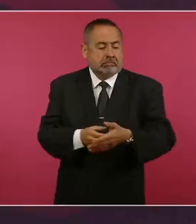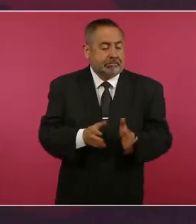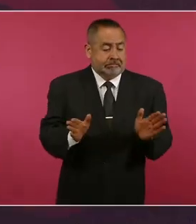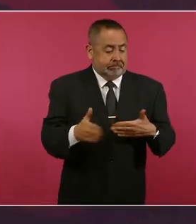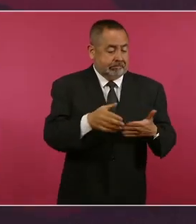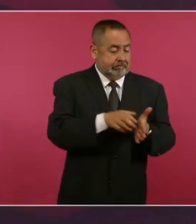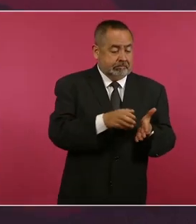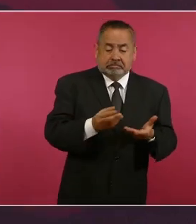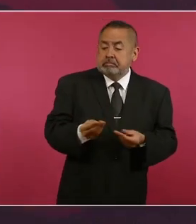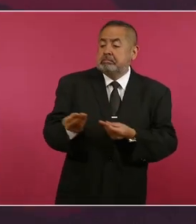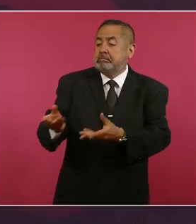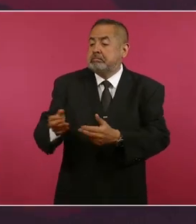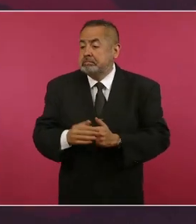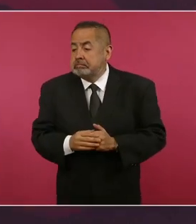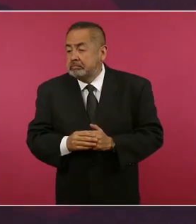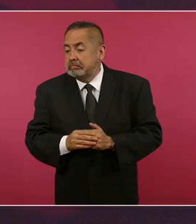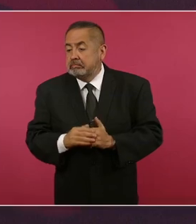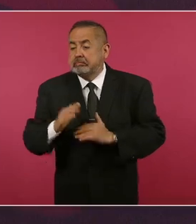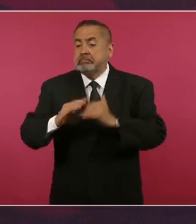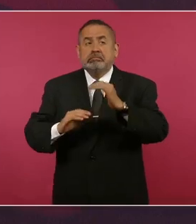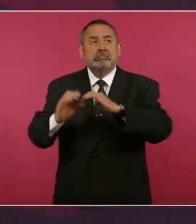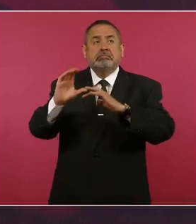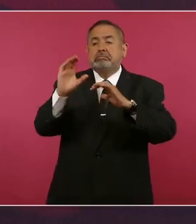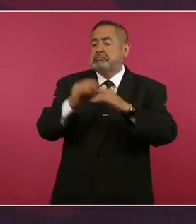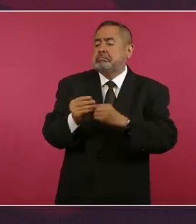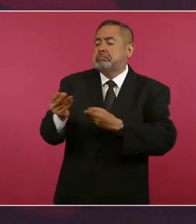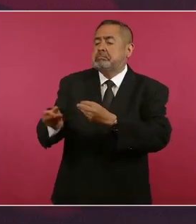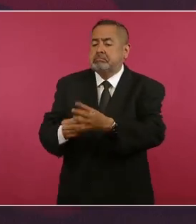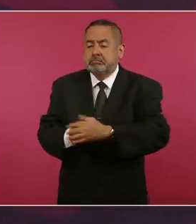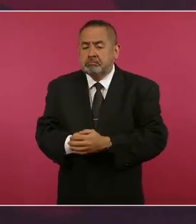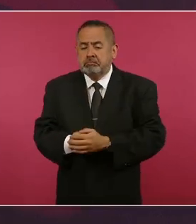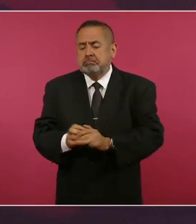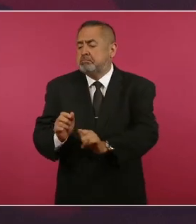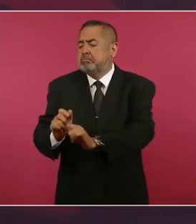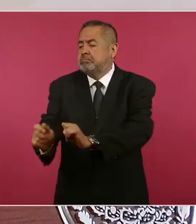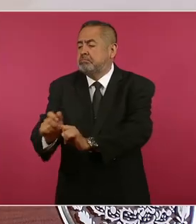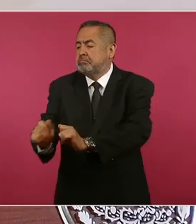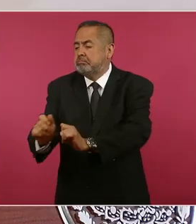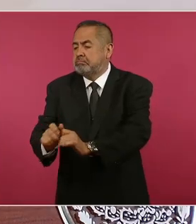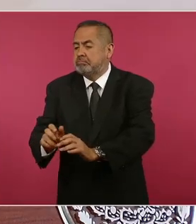despensas, materiales de construcción, incluso dinero en efectivo.